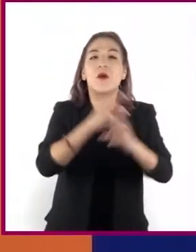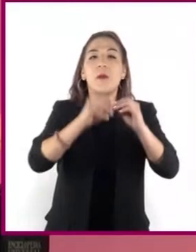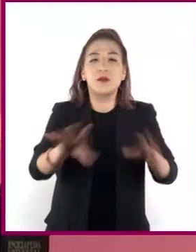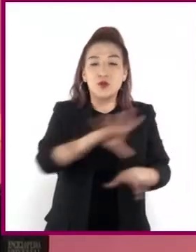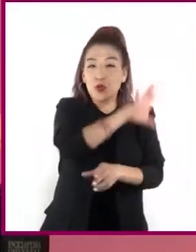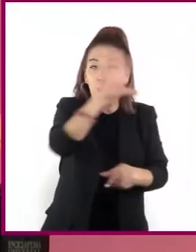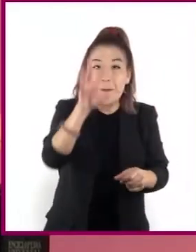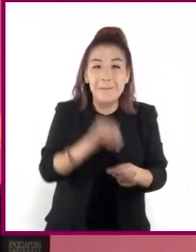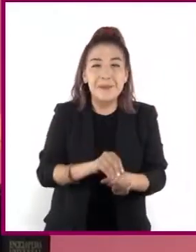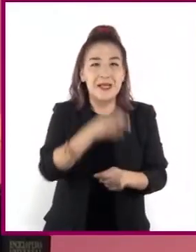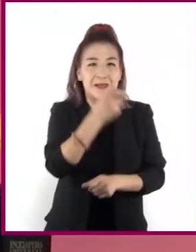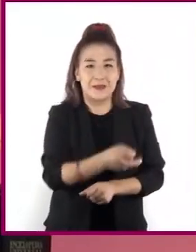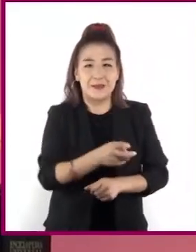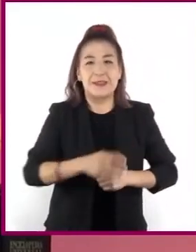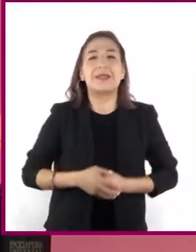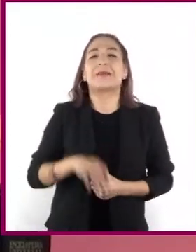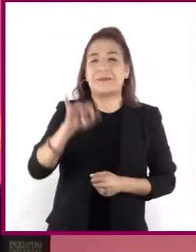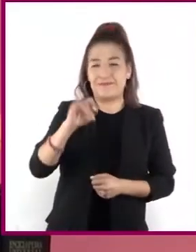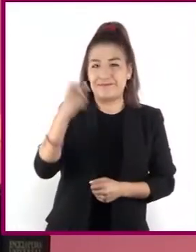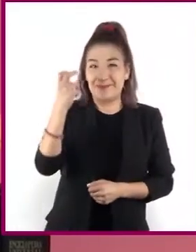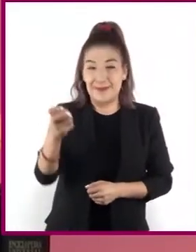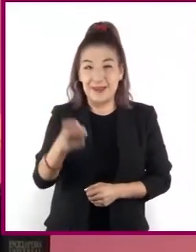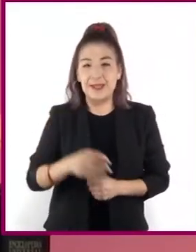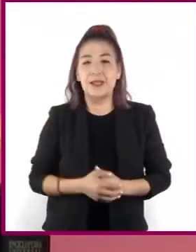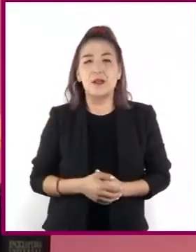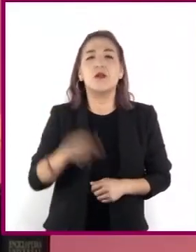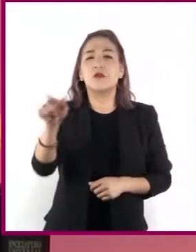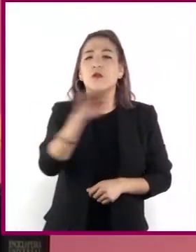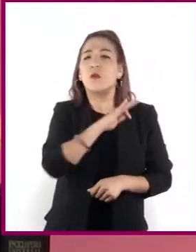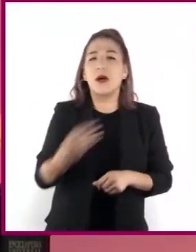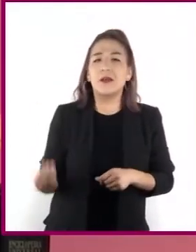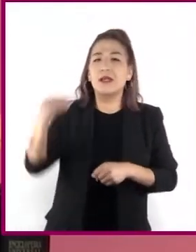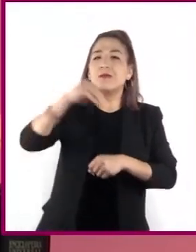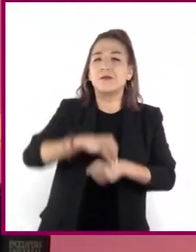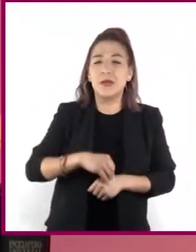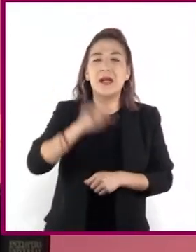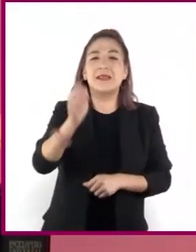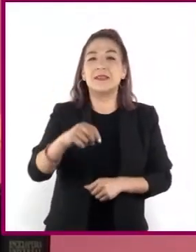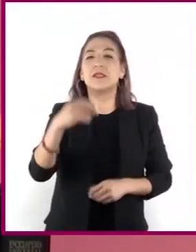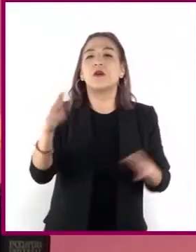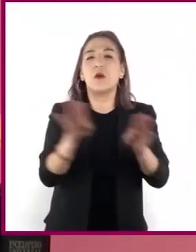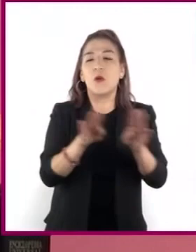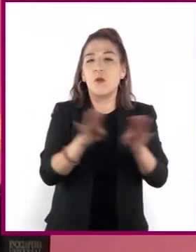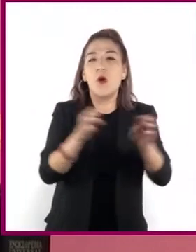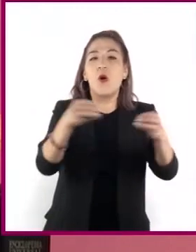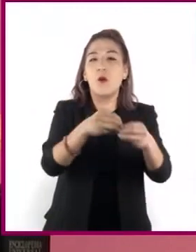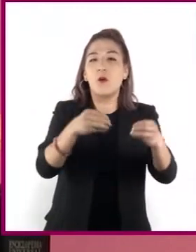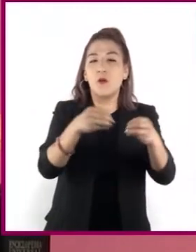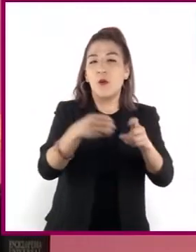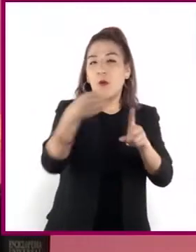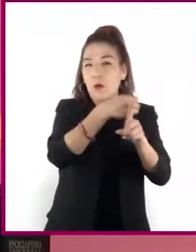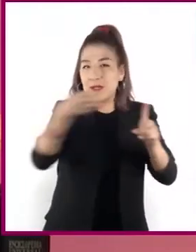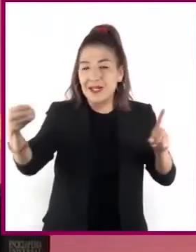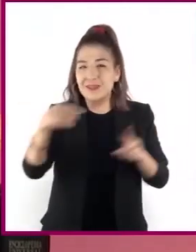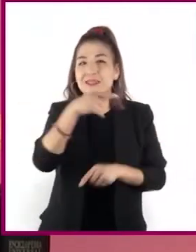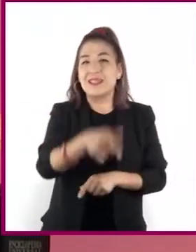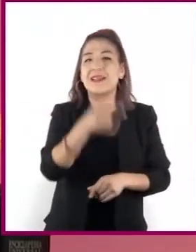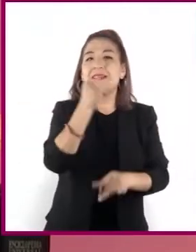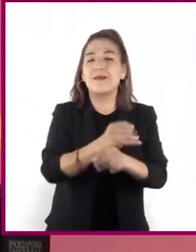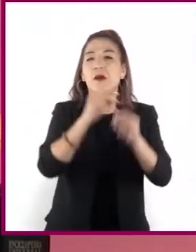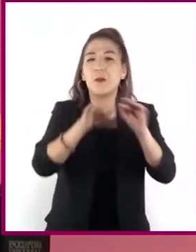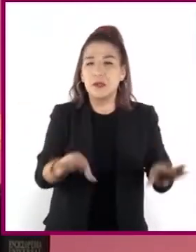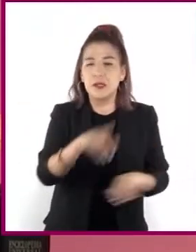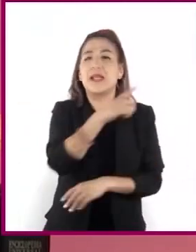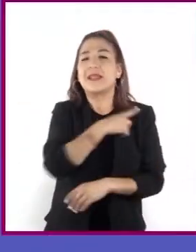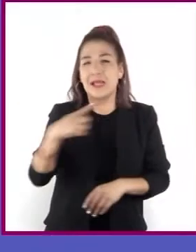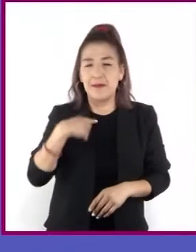texto. A esos criterios le podríamos nombrar la organización de texto. Veamos qué aspectos